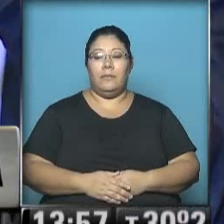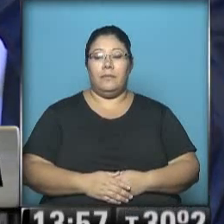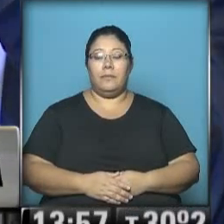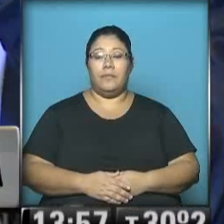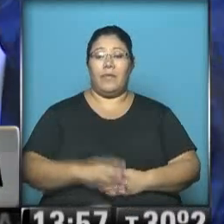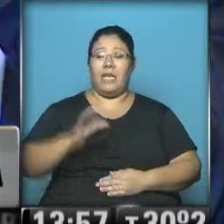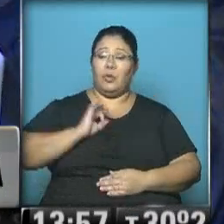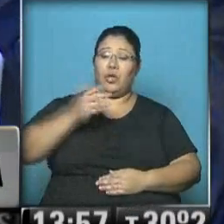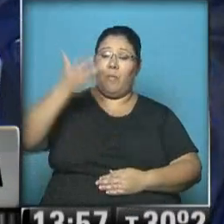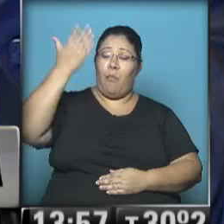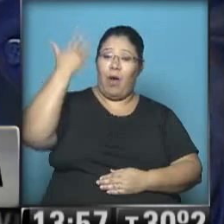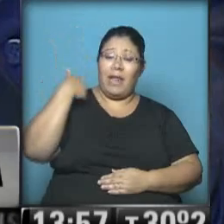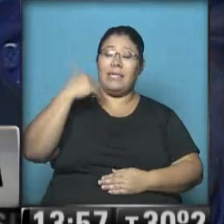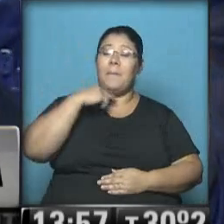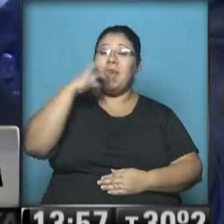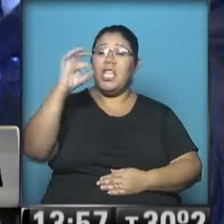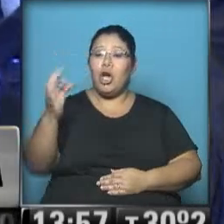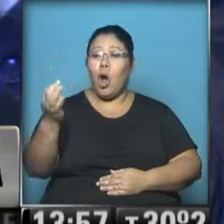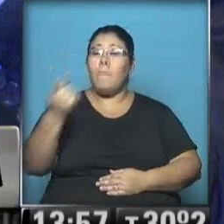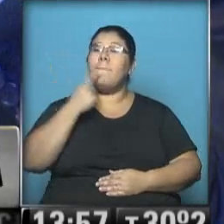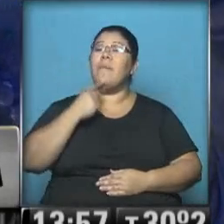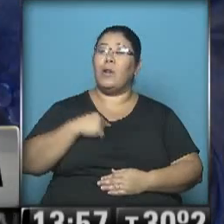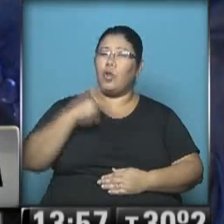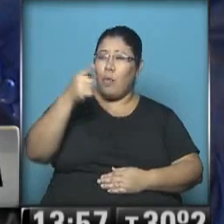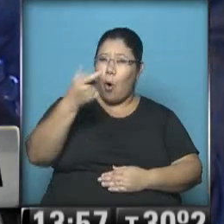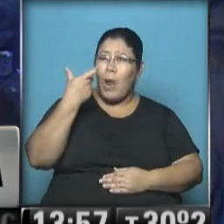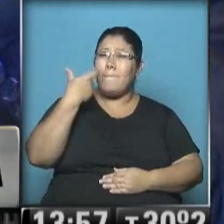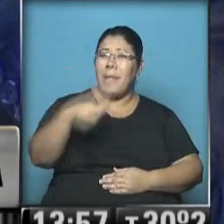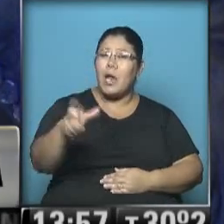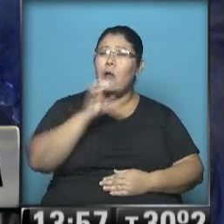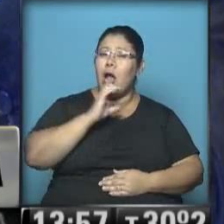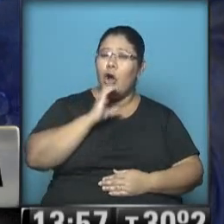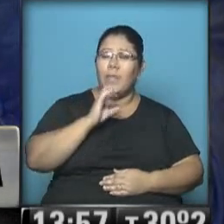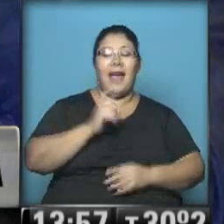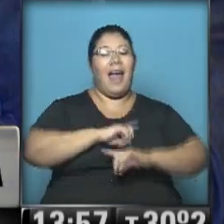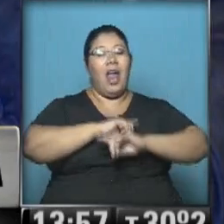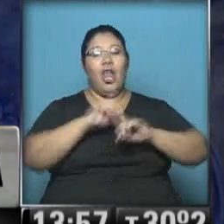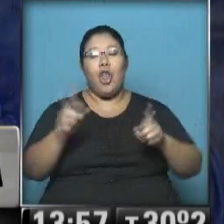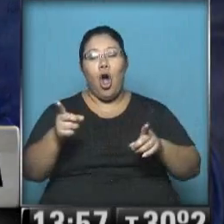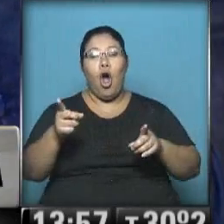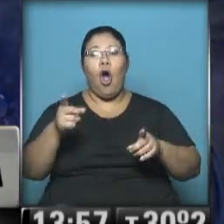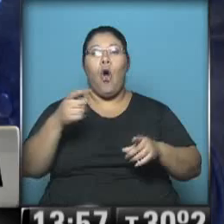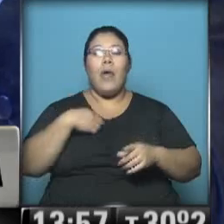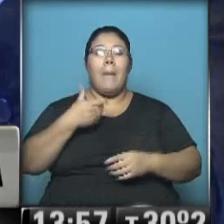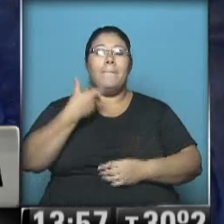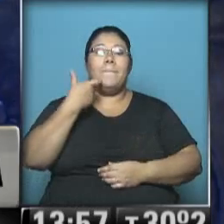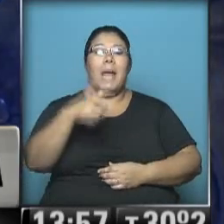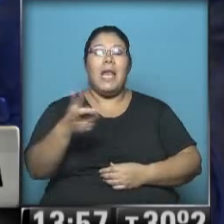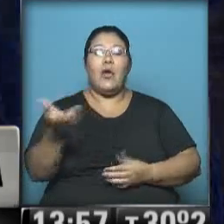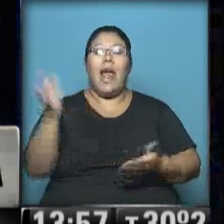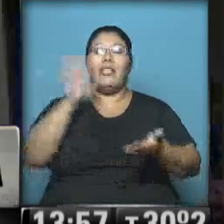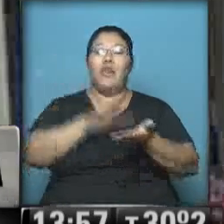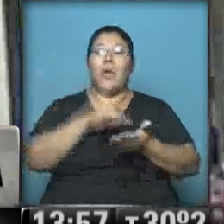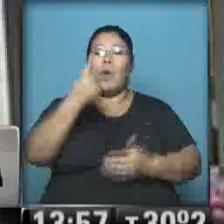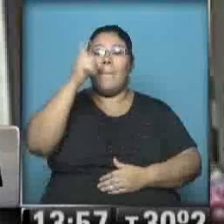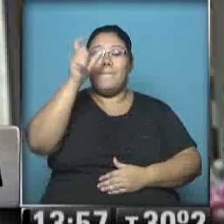tiempo atrás mi hijo me preguntó, ¿vas a hacer una película religiosa? Y yo he dicho, no, faccio no, voy a hacer una película sobre una persona religiosa que cree